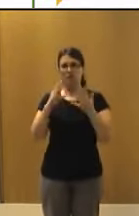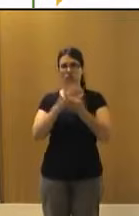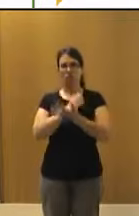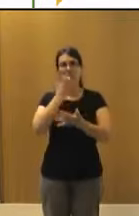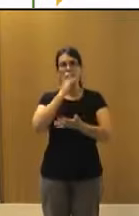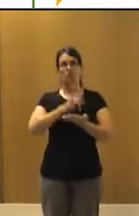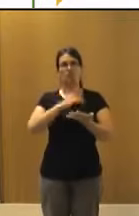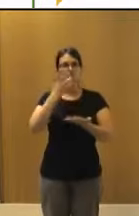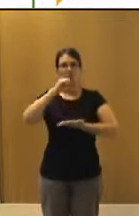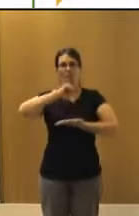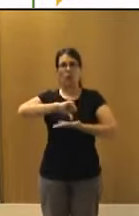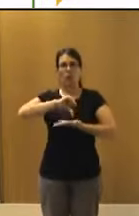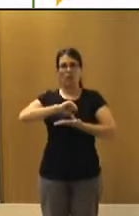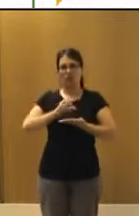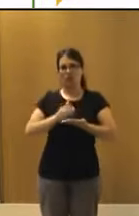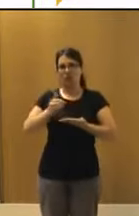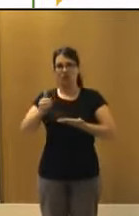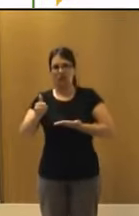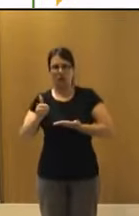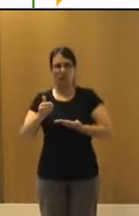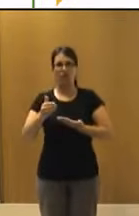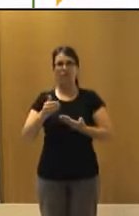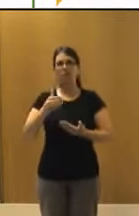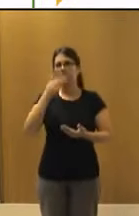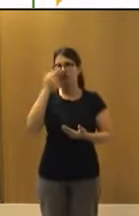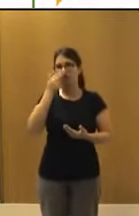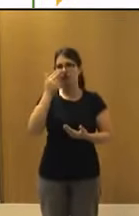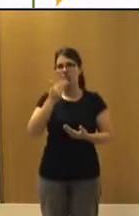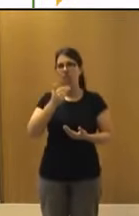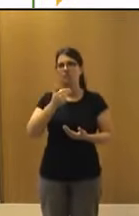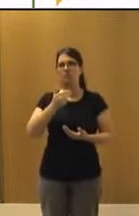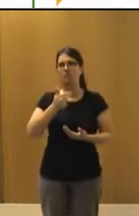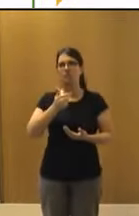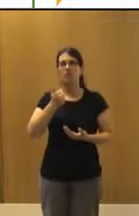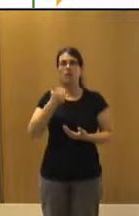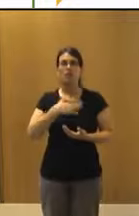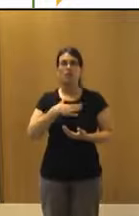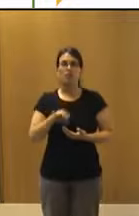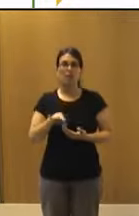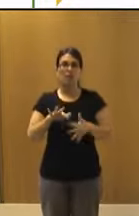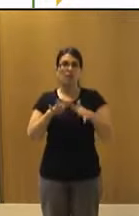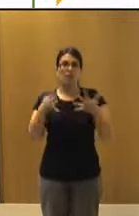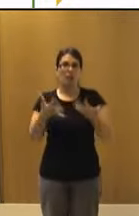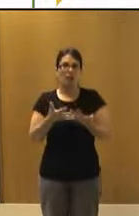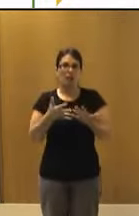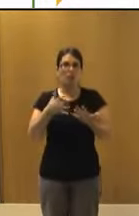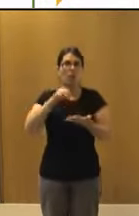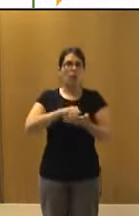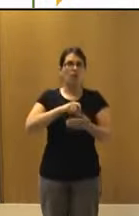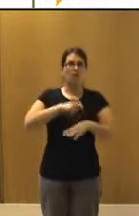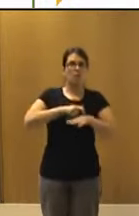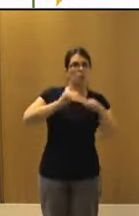si tú estás un pelín más alejado de la ciudad, justamente tienes a lo mejor más tiempo y más interés en interesar más, y a lo mejor en una ciudad tienes menos